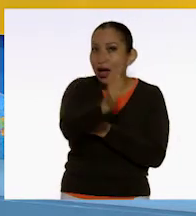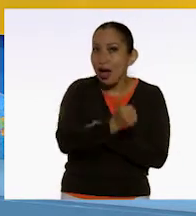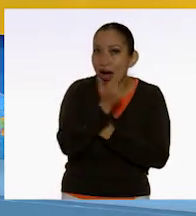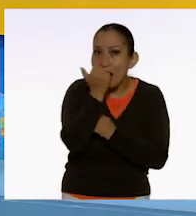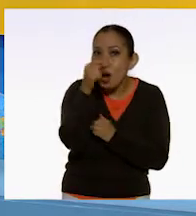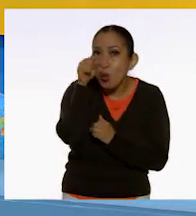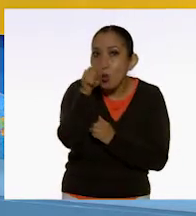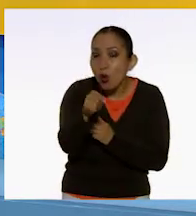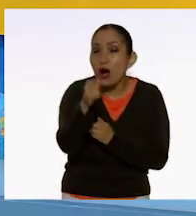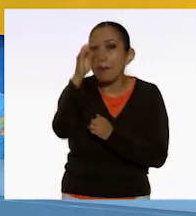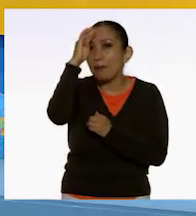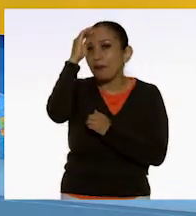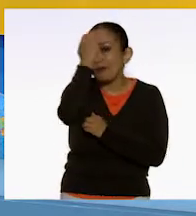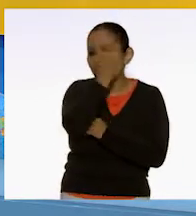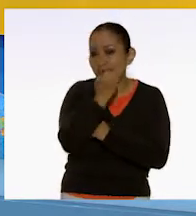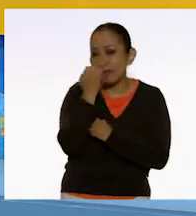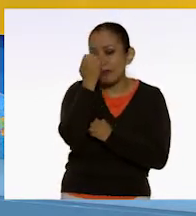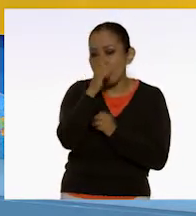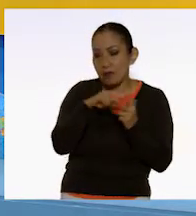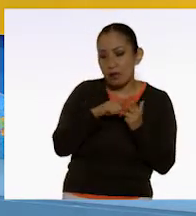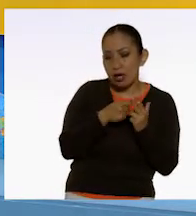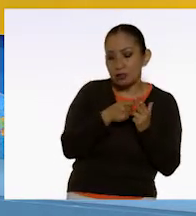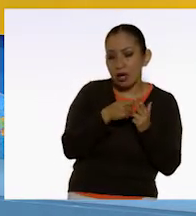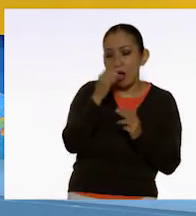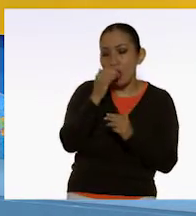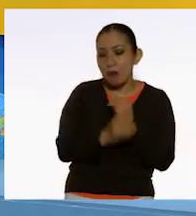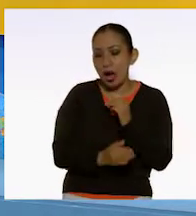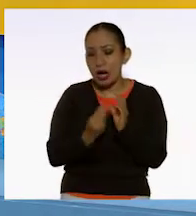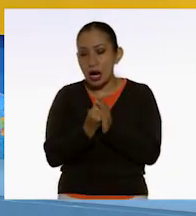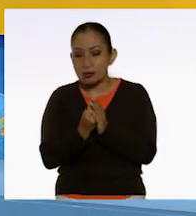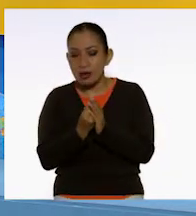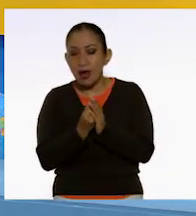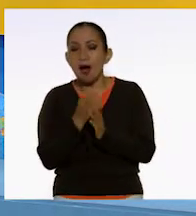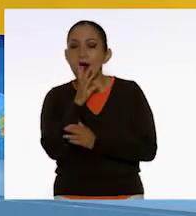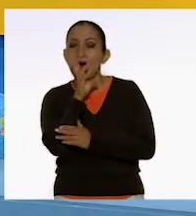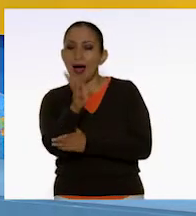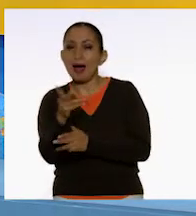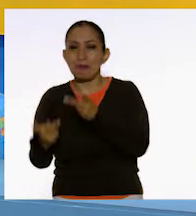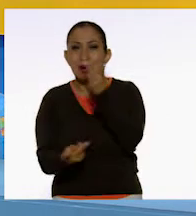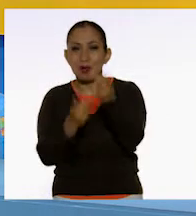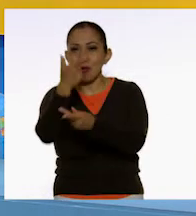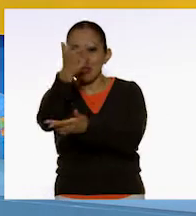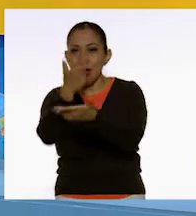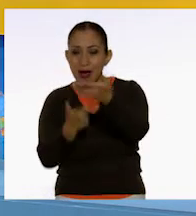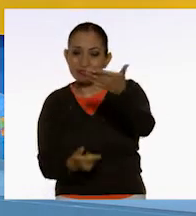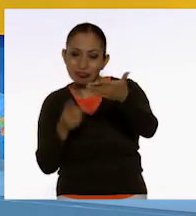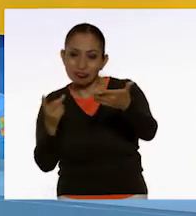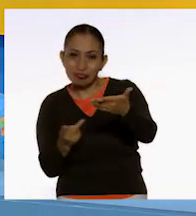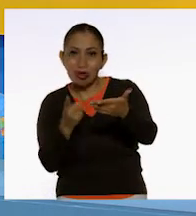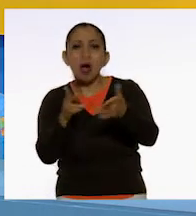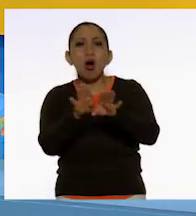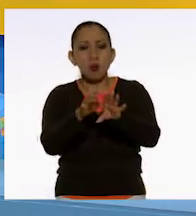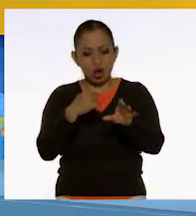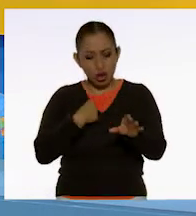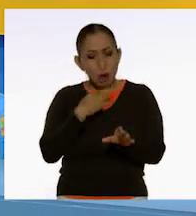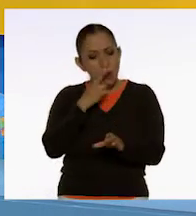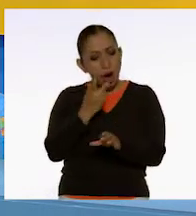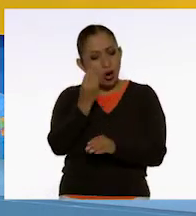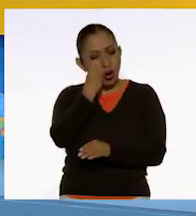estudiantes, reflexionen al inicio y al concluir las clases puedan responder las preguntas ¿cómo mejoro mi